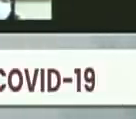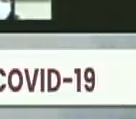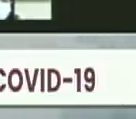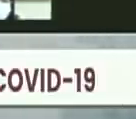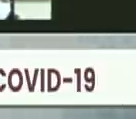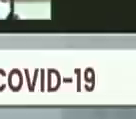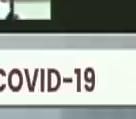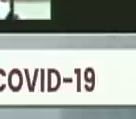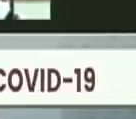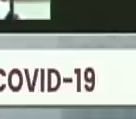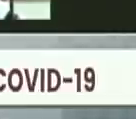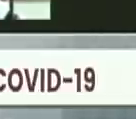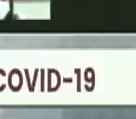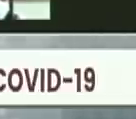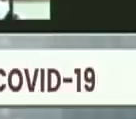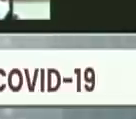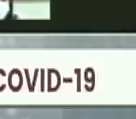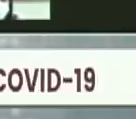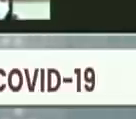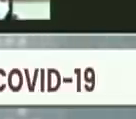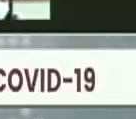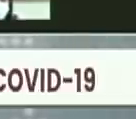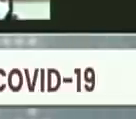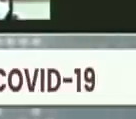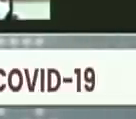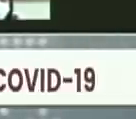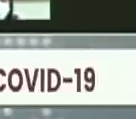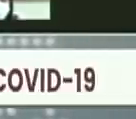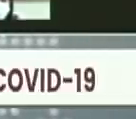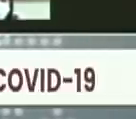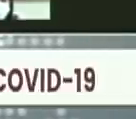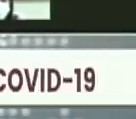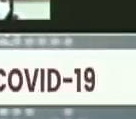Con el permiso de todos, me retiro la máscara.